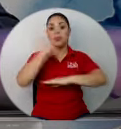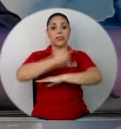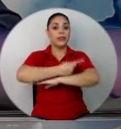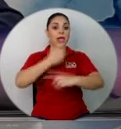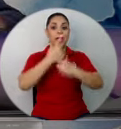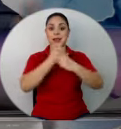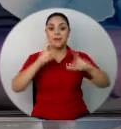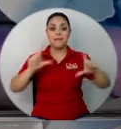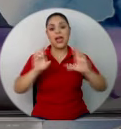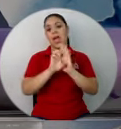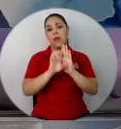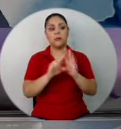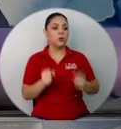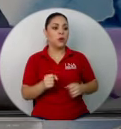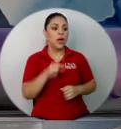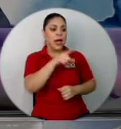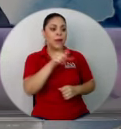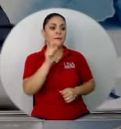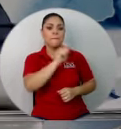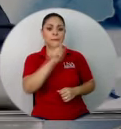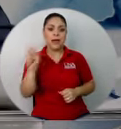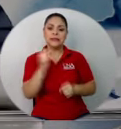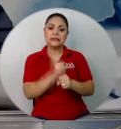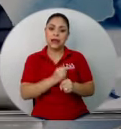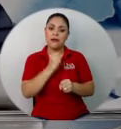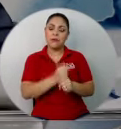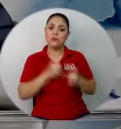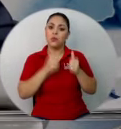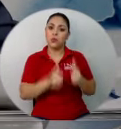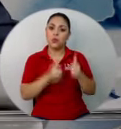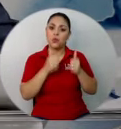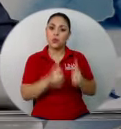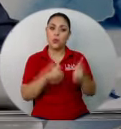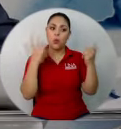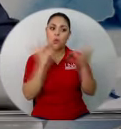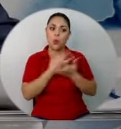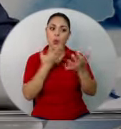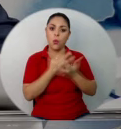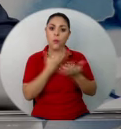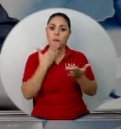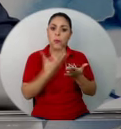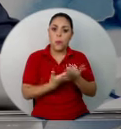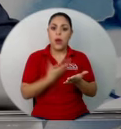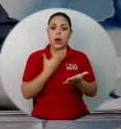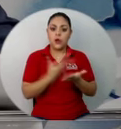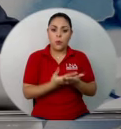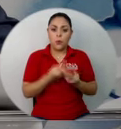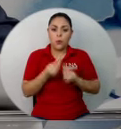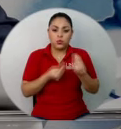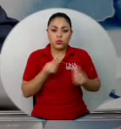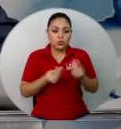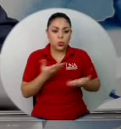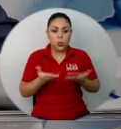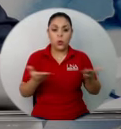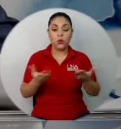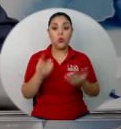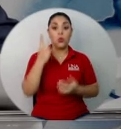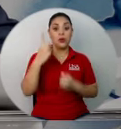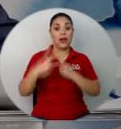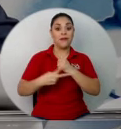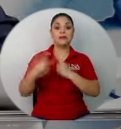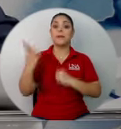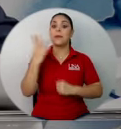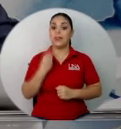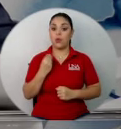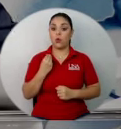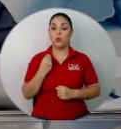que si fui muy productivo durante el mes, como me decía una vez un trabajador de